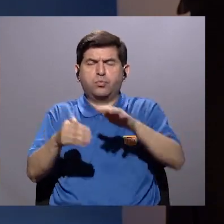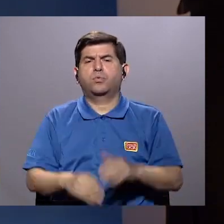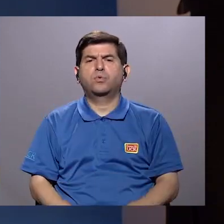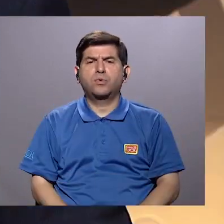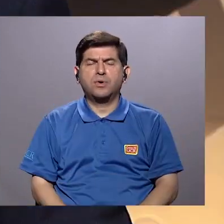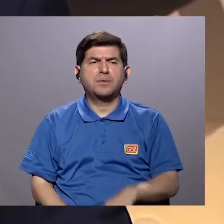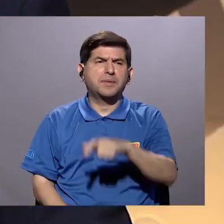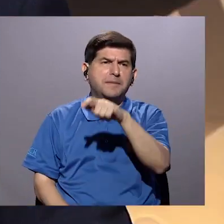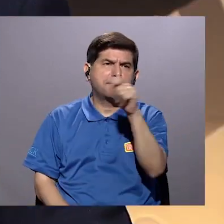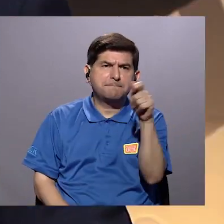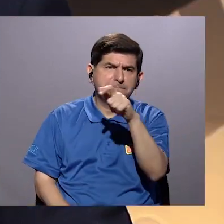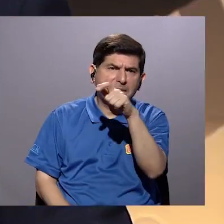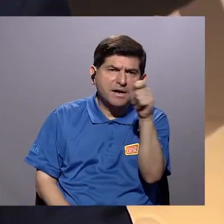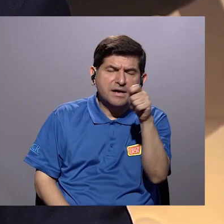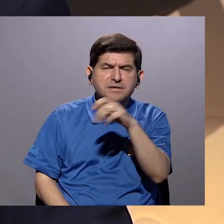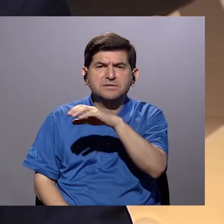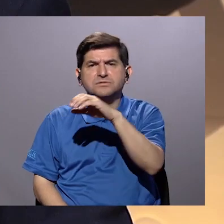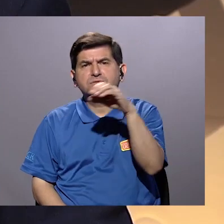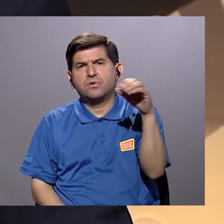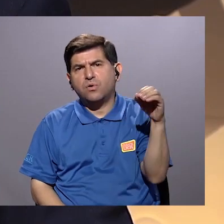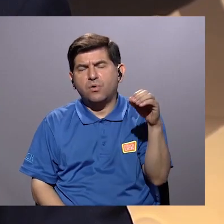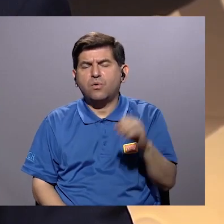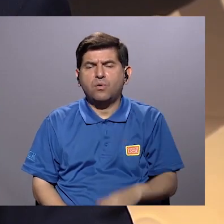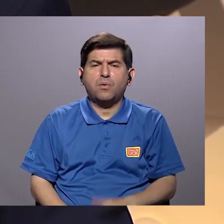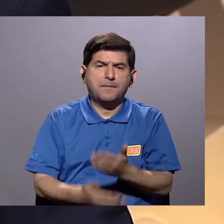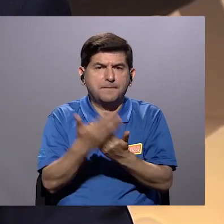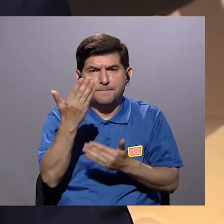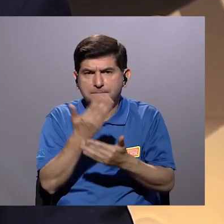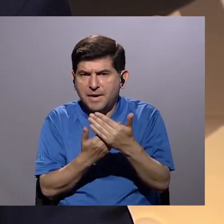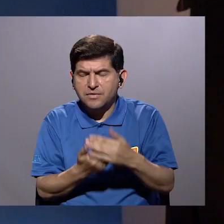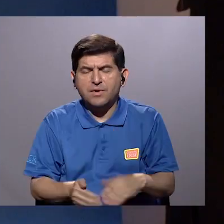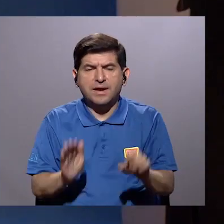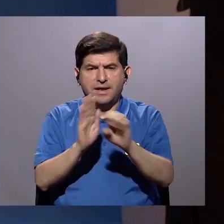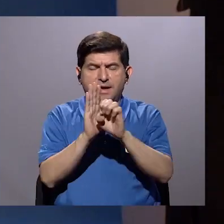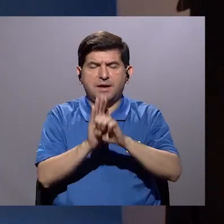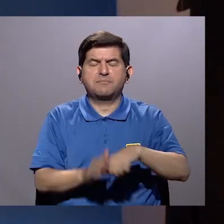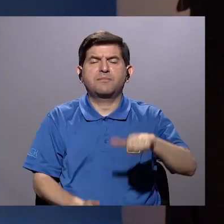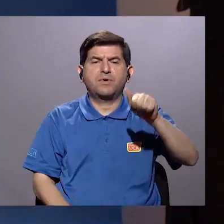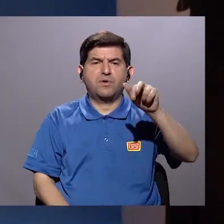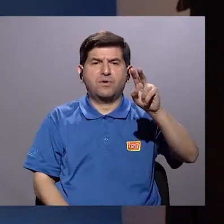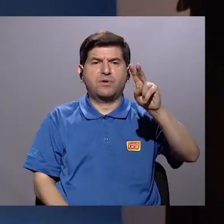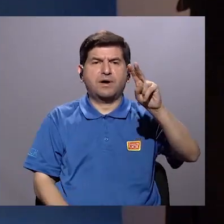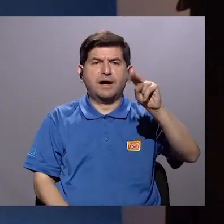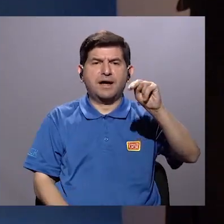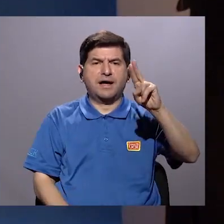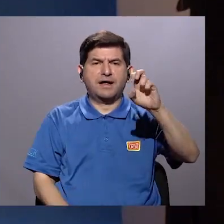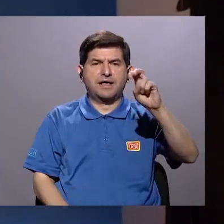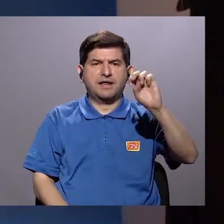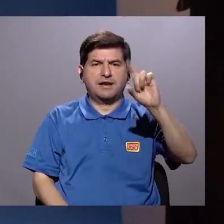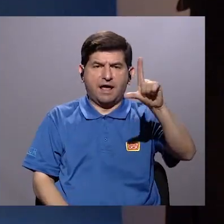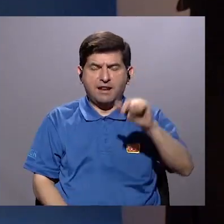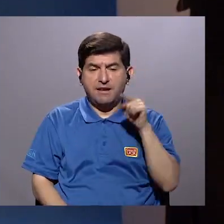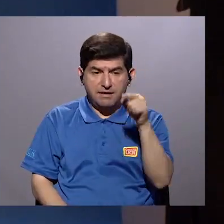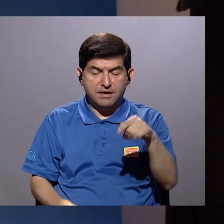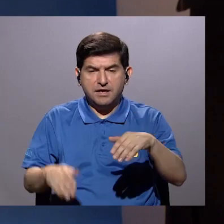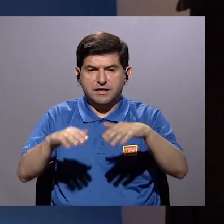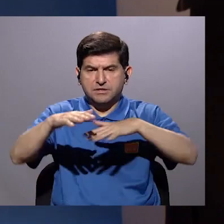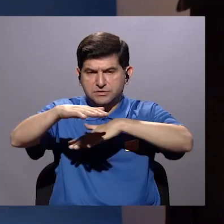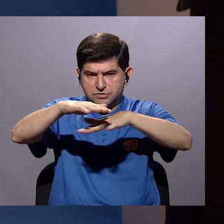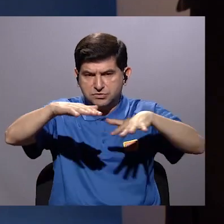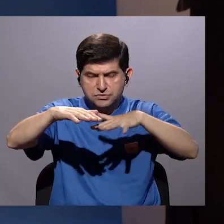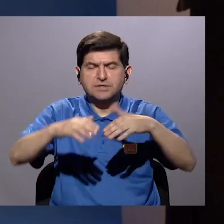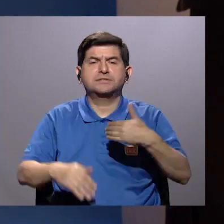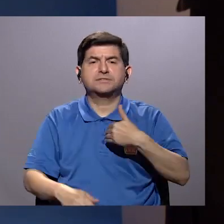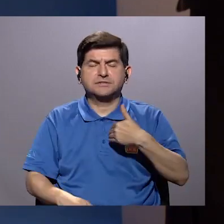generación mensual, de generación manual, como Arenal, por ejemplo, interanual. Claro. Esos embalses son almacenadores de